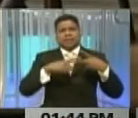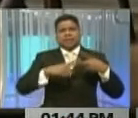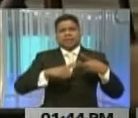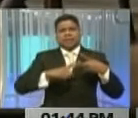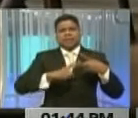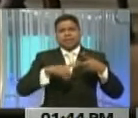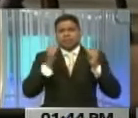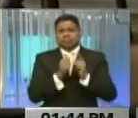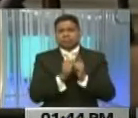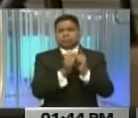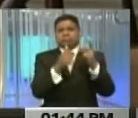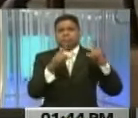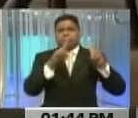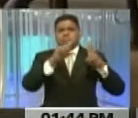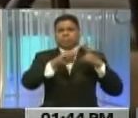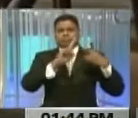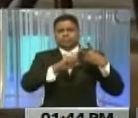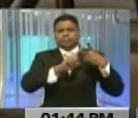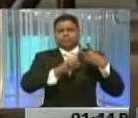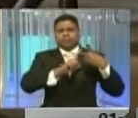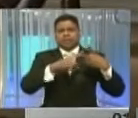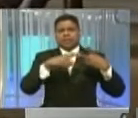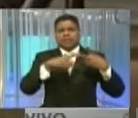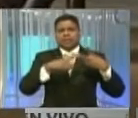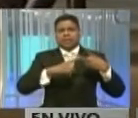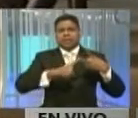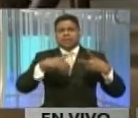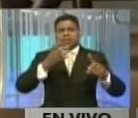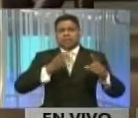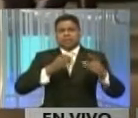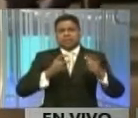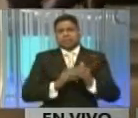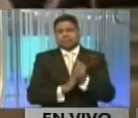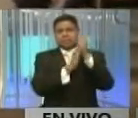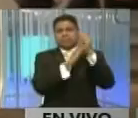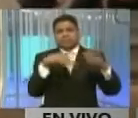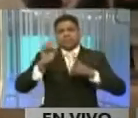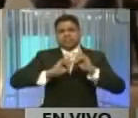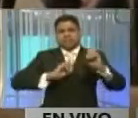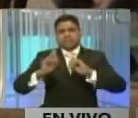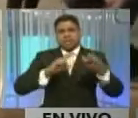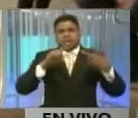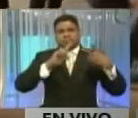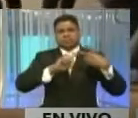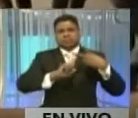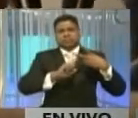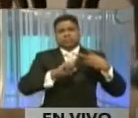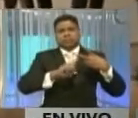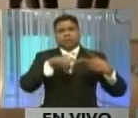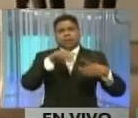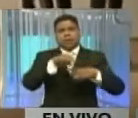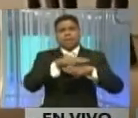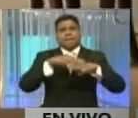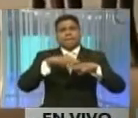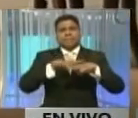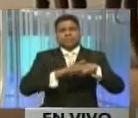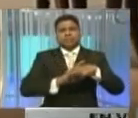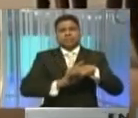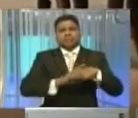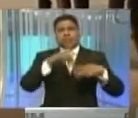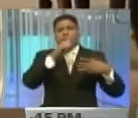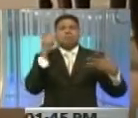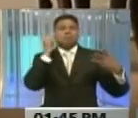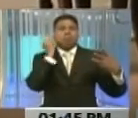Centro Nacional de Teatro, Alfredo Caldera, en compañía de la presidenta de Fundarte, Ifigenia